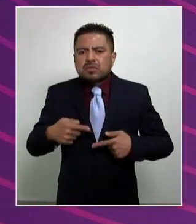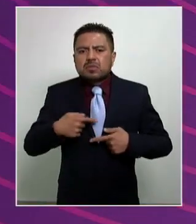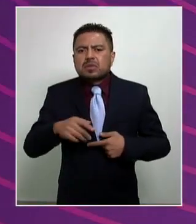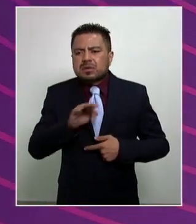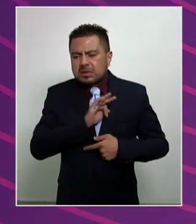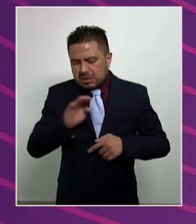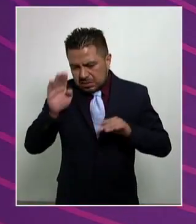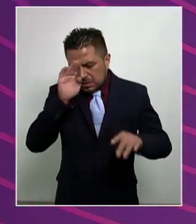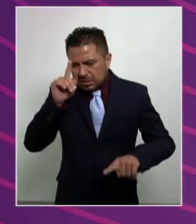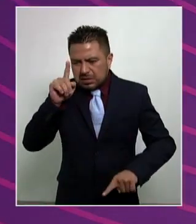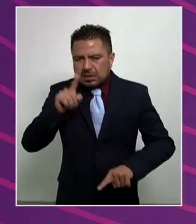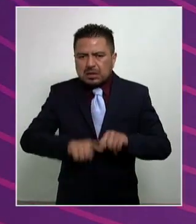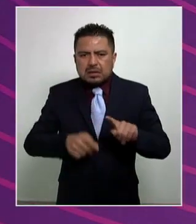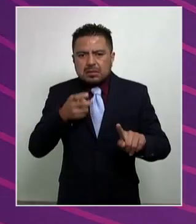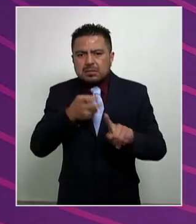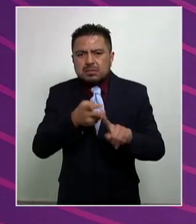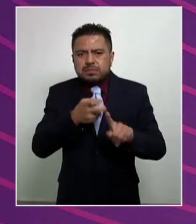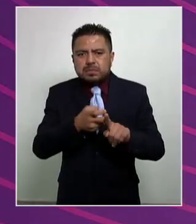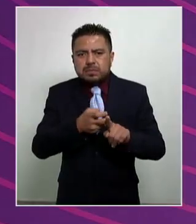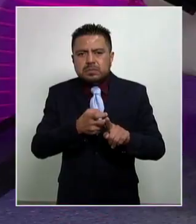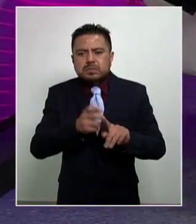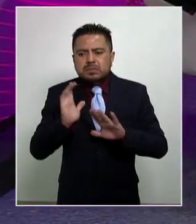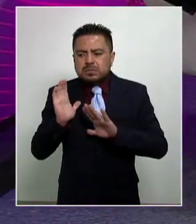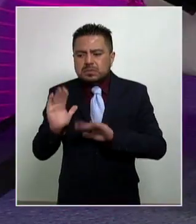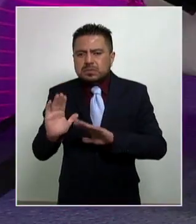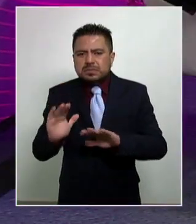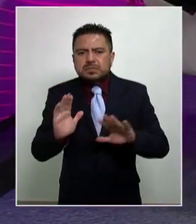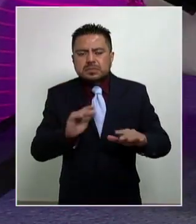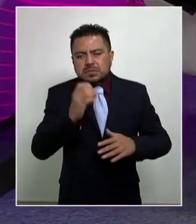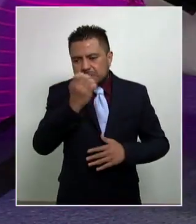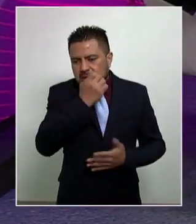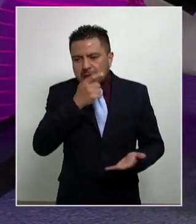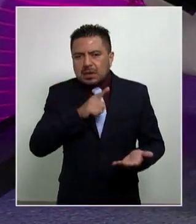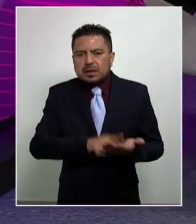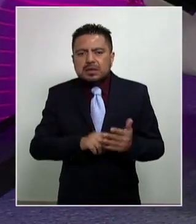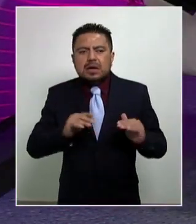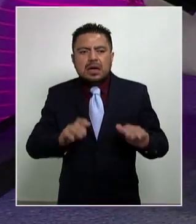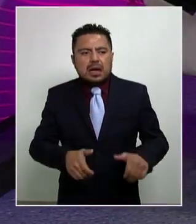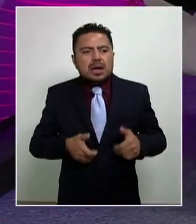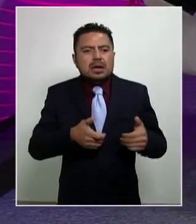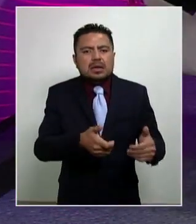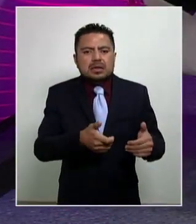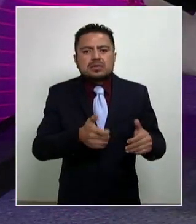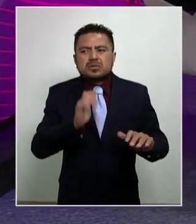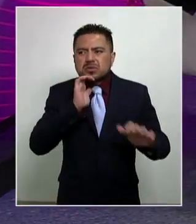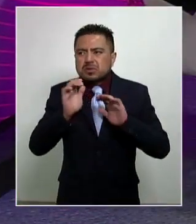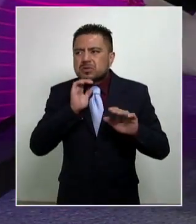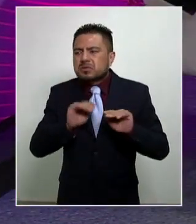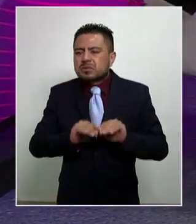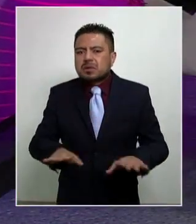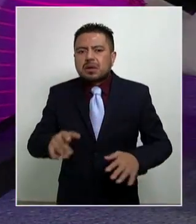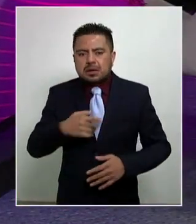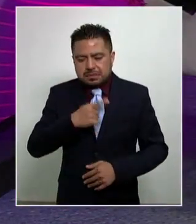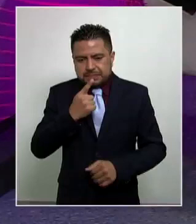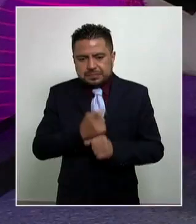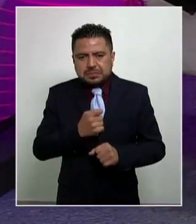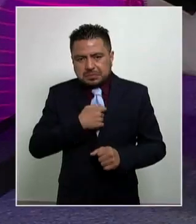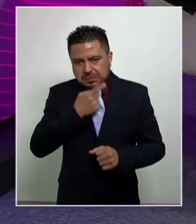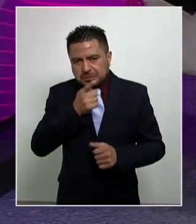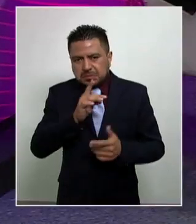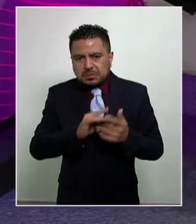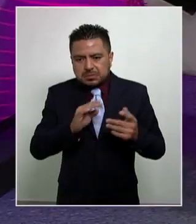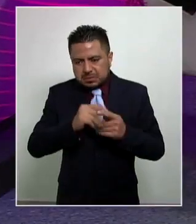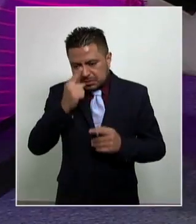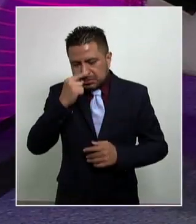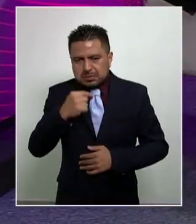de pensar eso que te han enseñado en la escuela, en la calle, en los medios? Bueno, yo primero que nada te diría que para mí